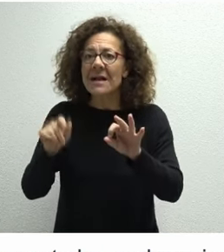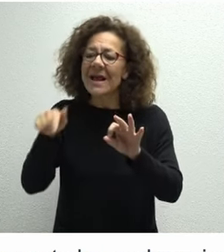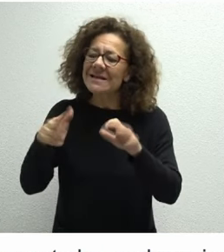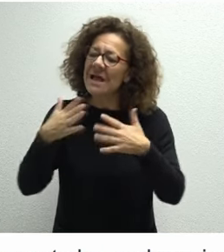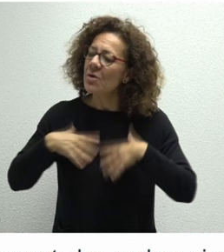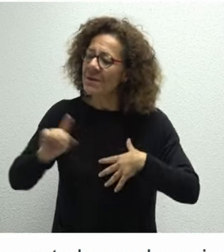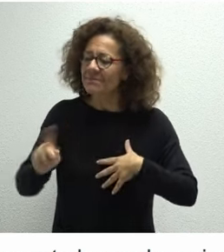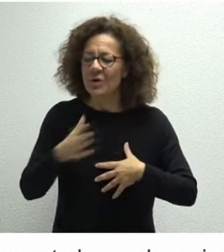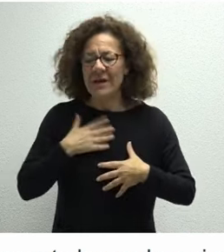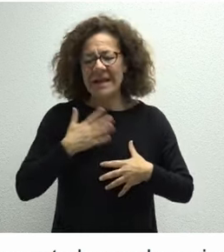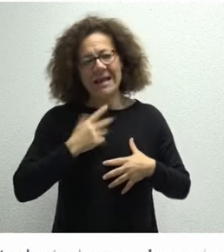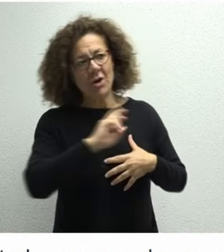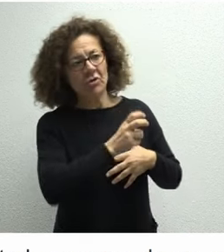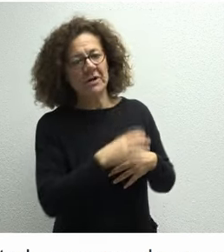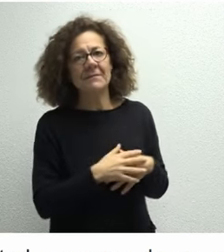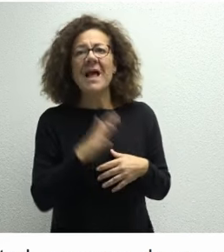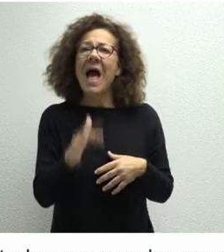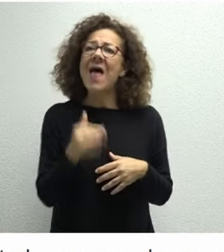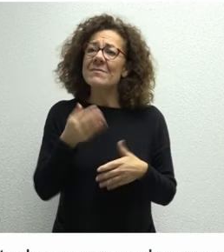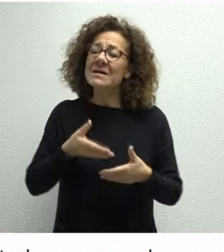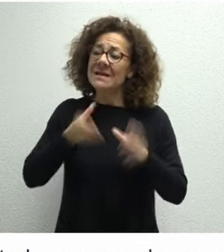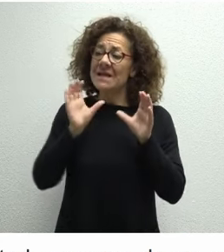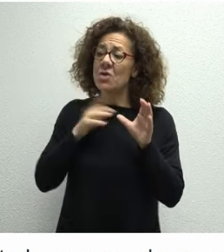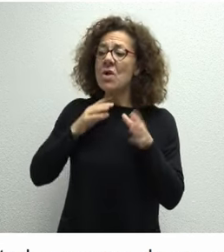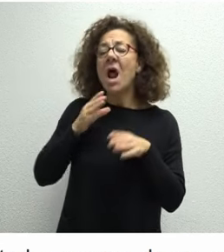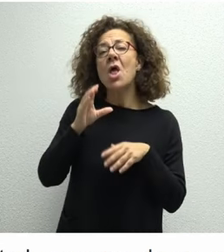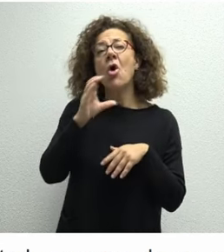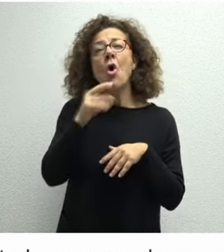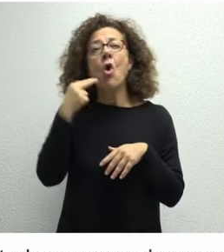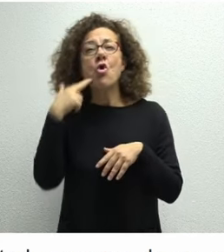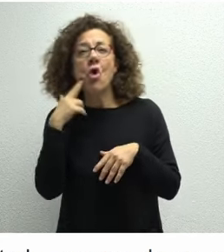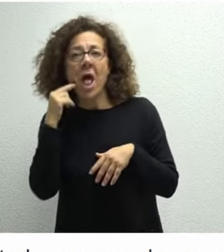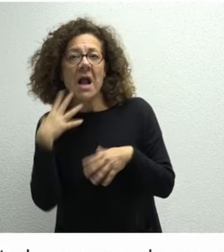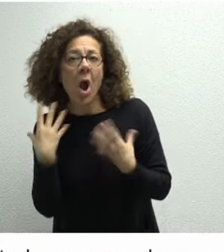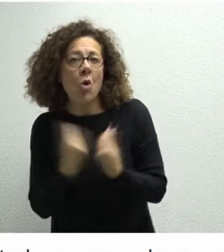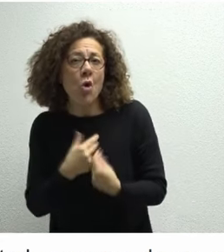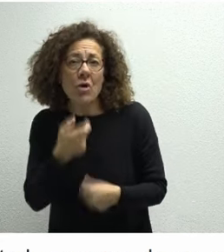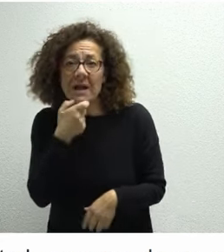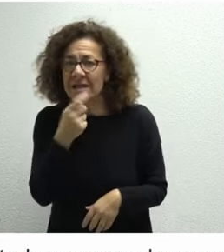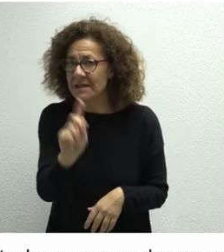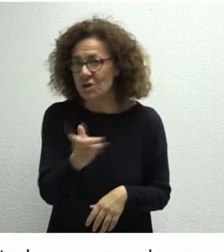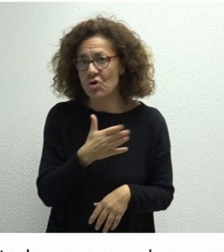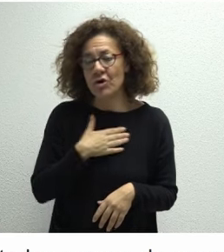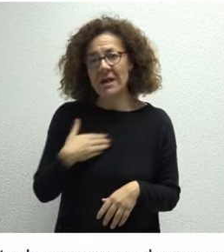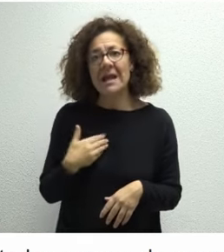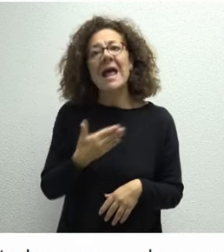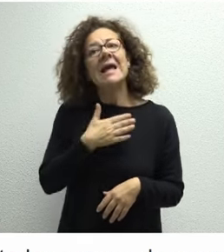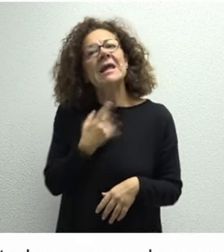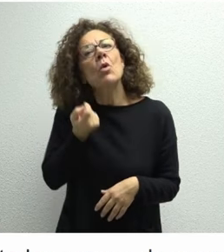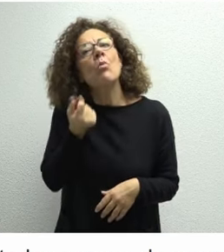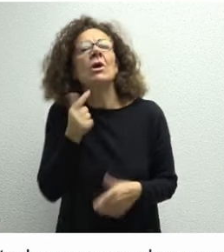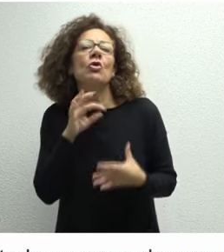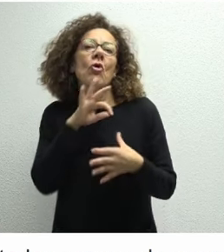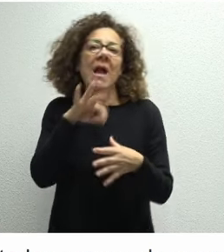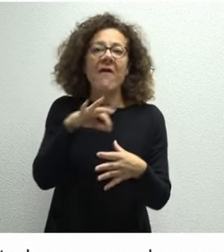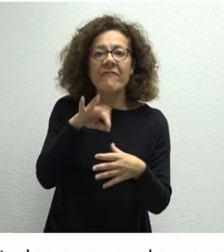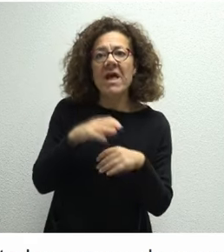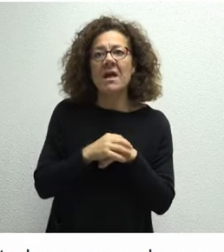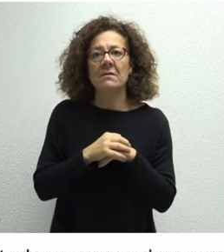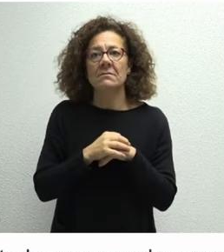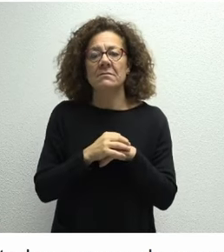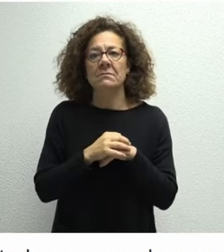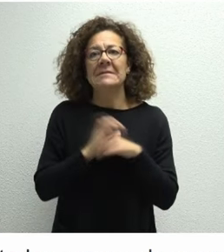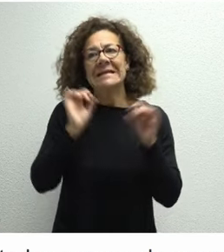poner Y además ya no quiere desayunar colacao con galletas quiere un poquito de café sin